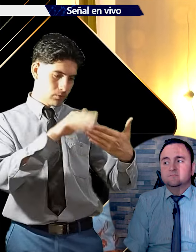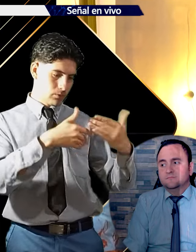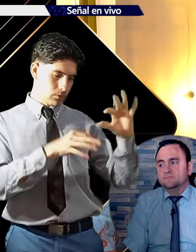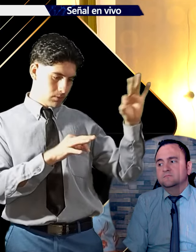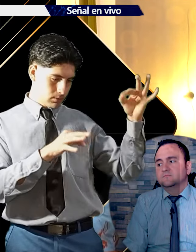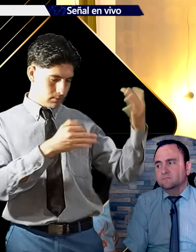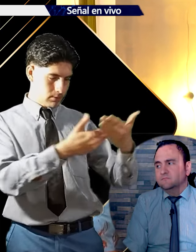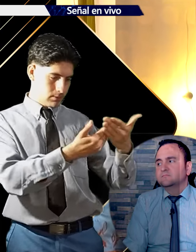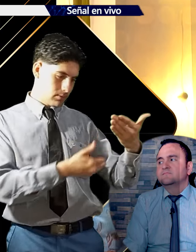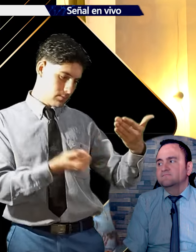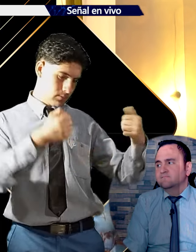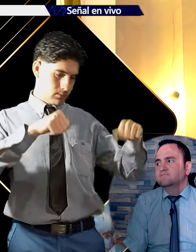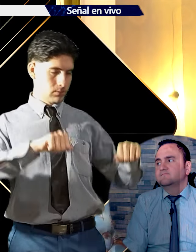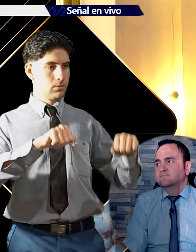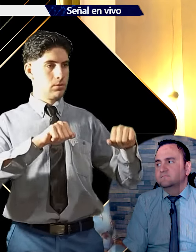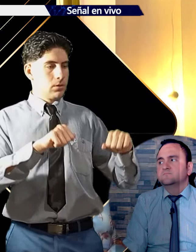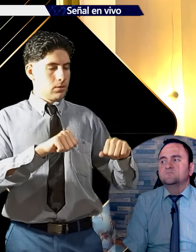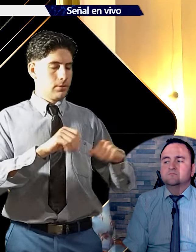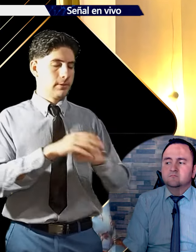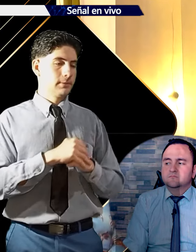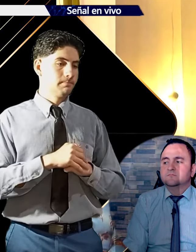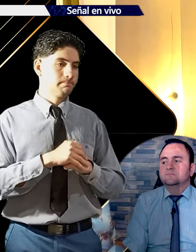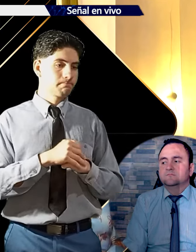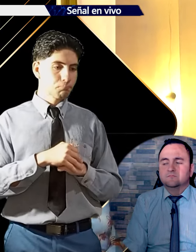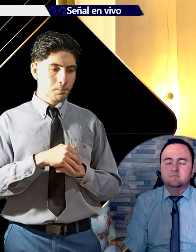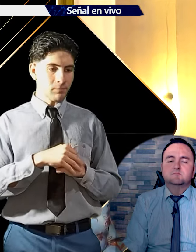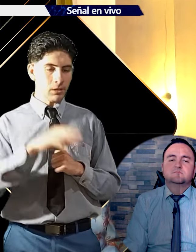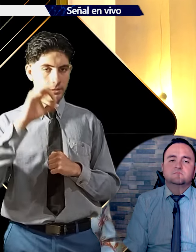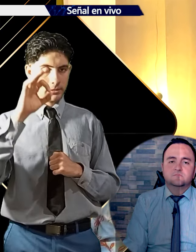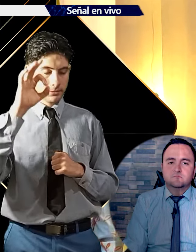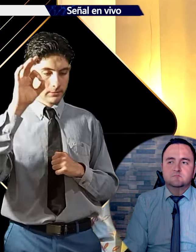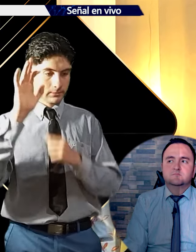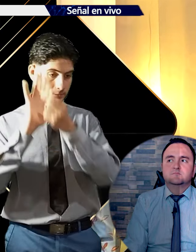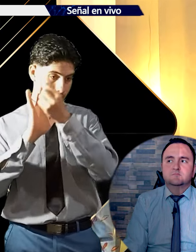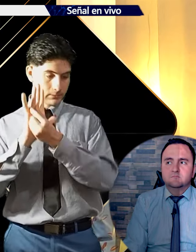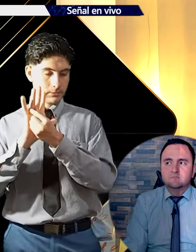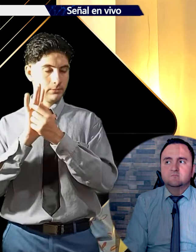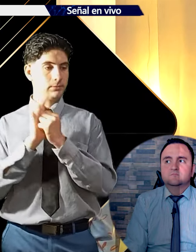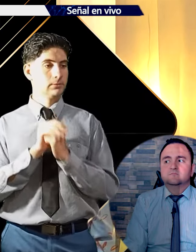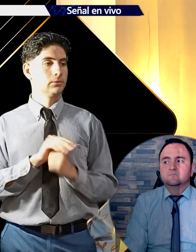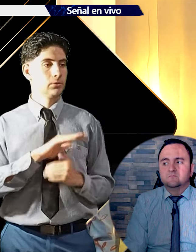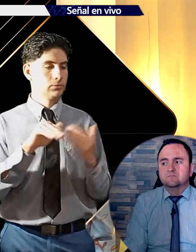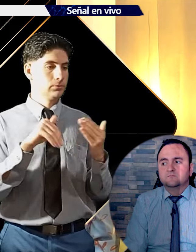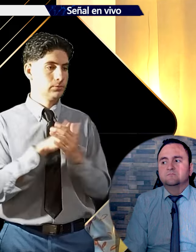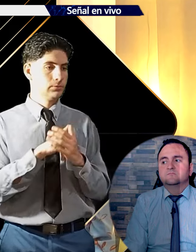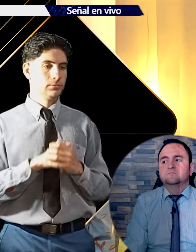los registros, bueno, todo eso de notaría, para cuando yo llegue, entonces esté adelantado